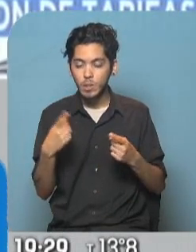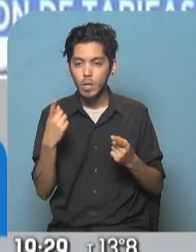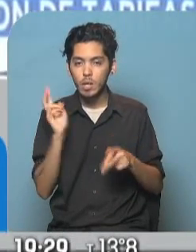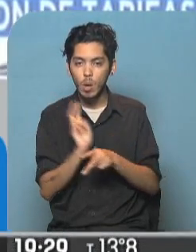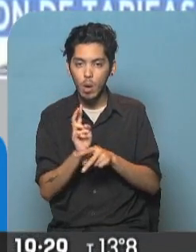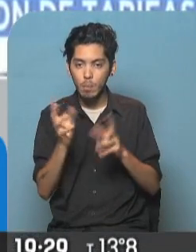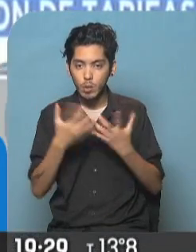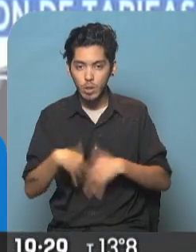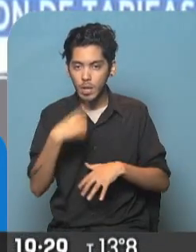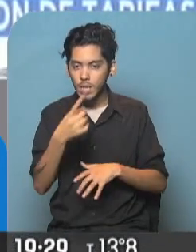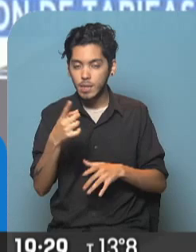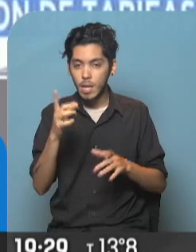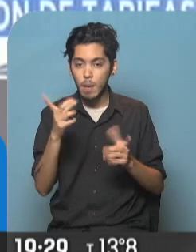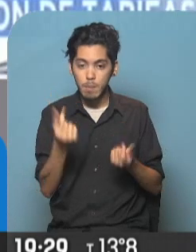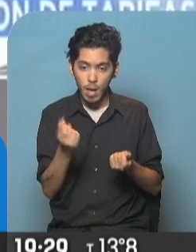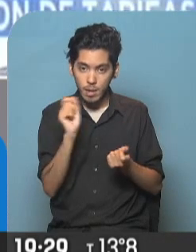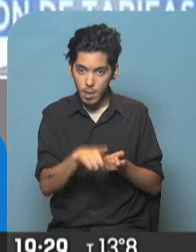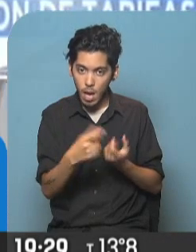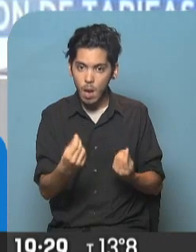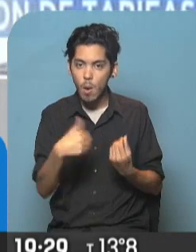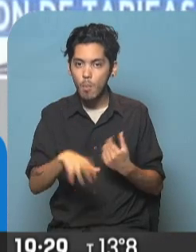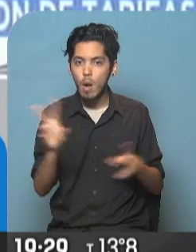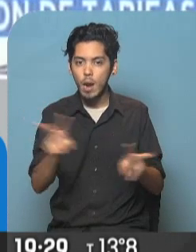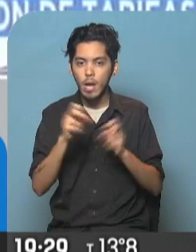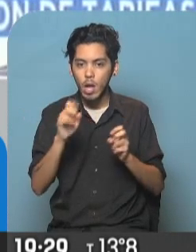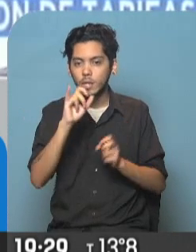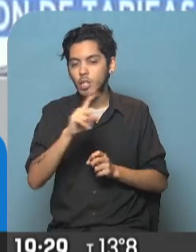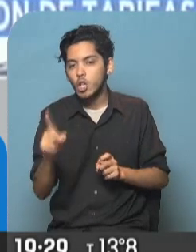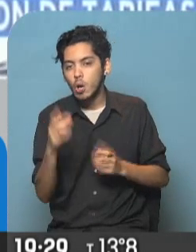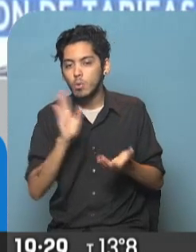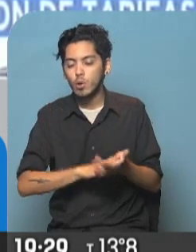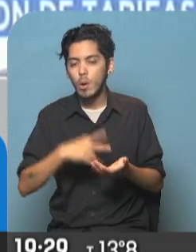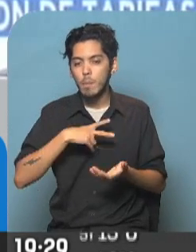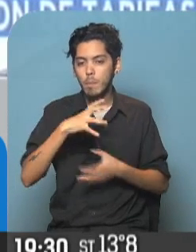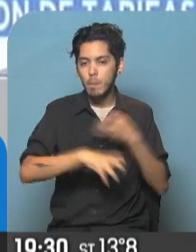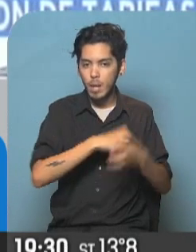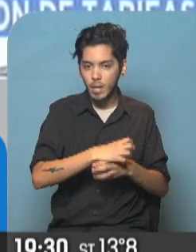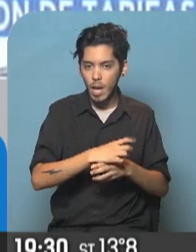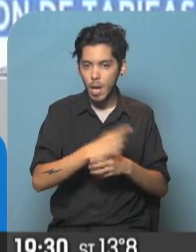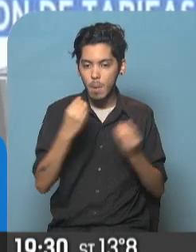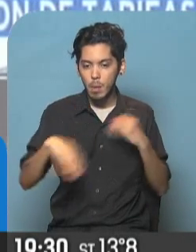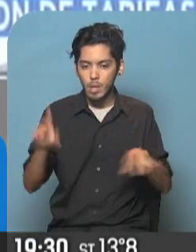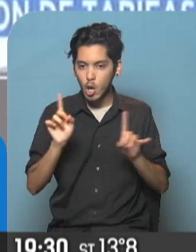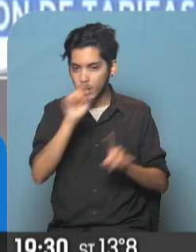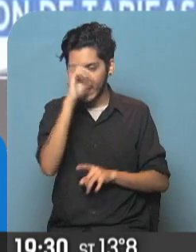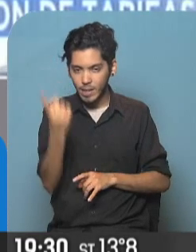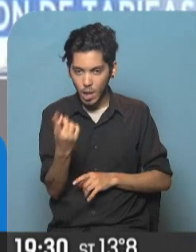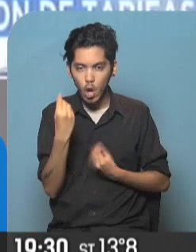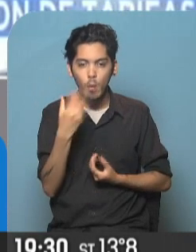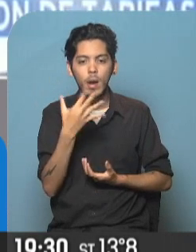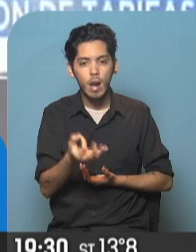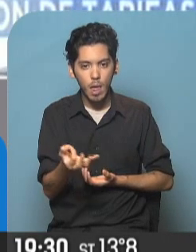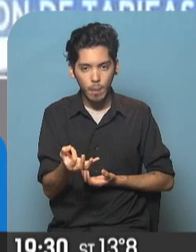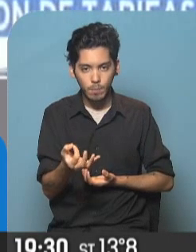que ese dinero en realidad va a ser recaudado no por las empresas privadas y que no es pérdida para el estado como es en realidad